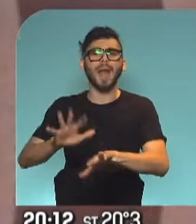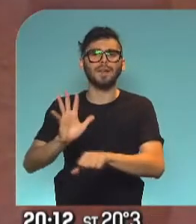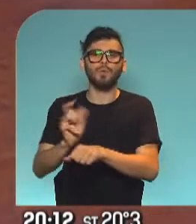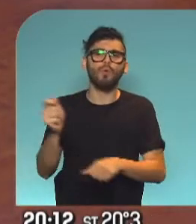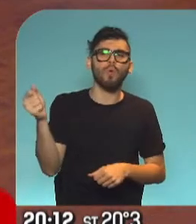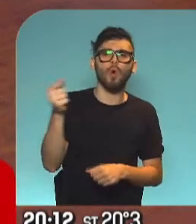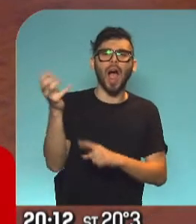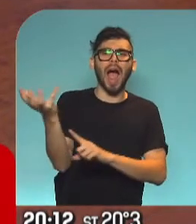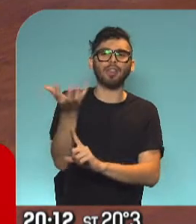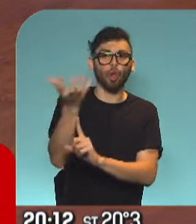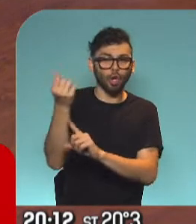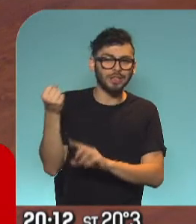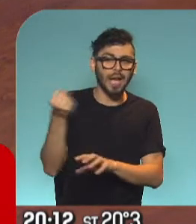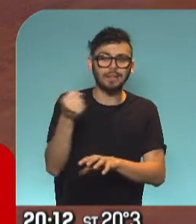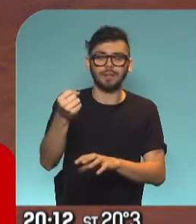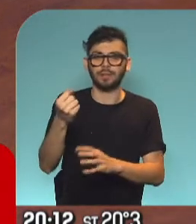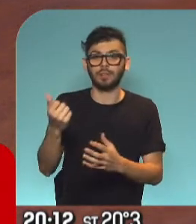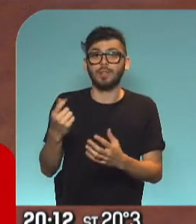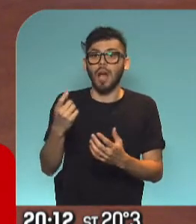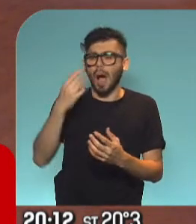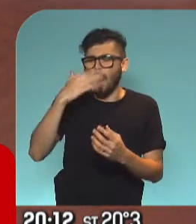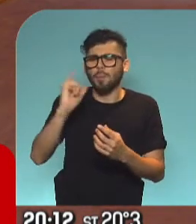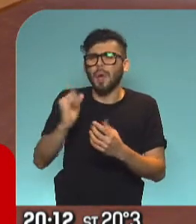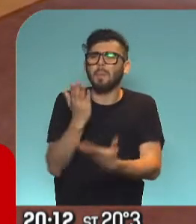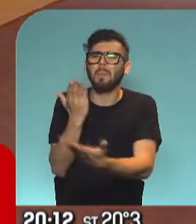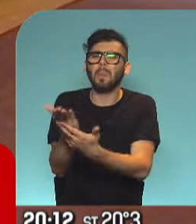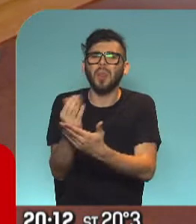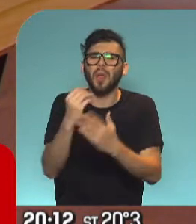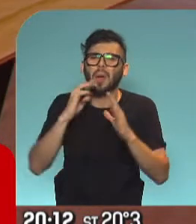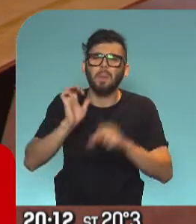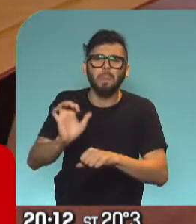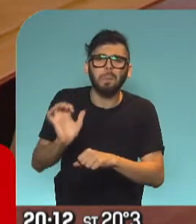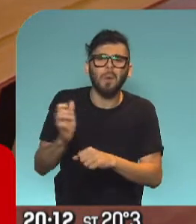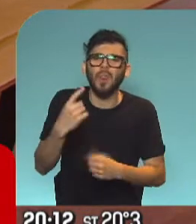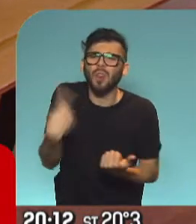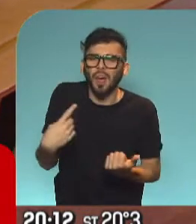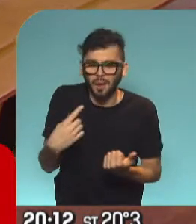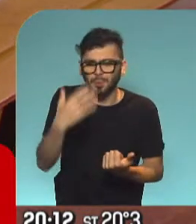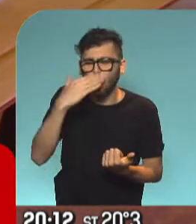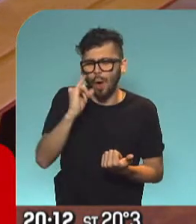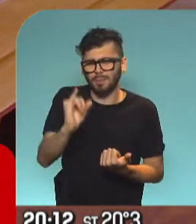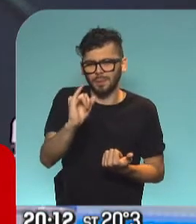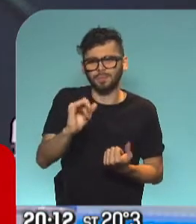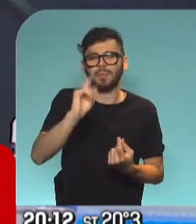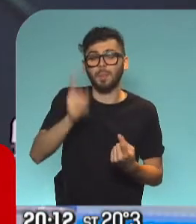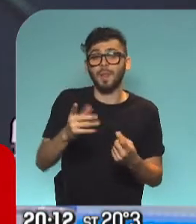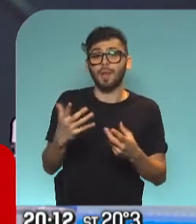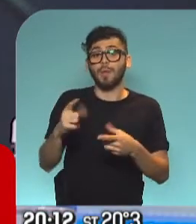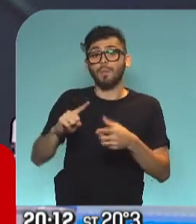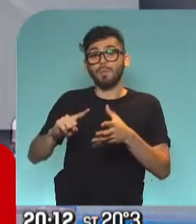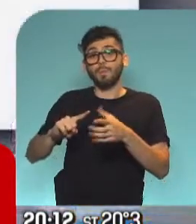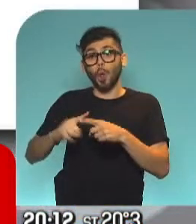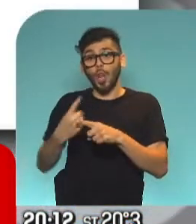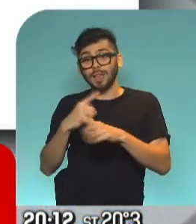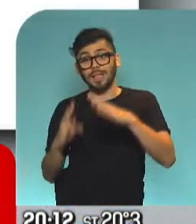a la Corte Suprema. Ahora vamos a hablar de qué es lo que le están pidiendo. Pasamos, si querés, al próximo tuit, porque hubo otras reacciones de parte de la dirigencia política, y allí lo tenemos a